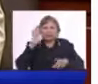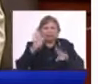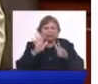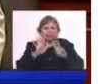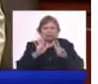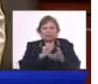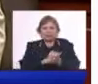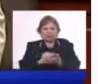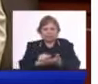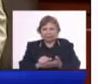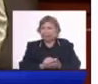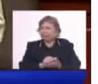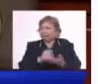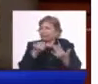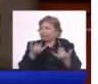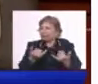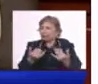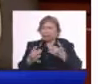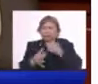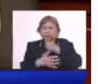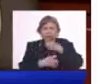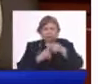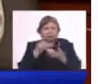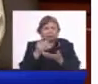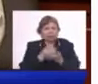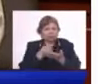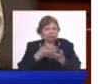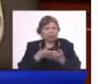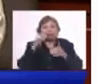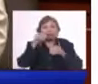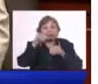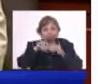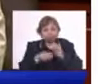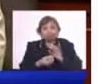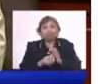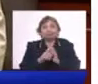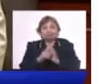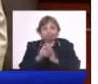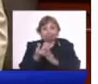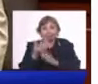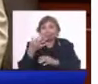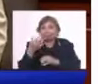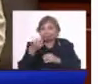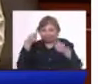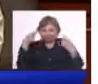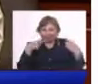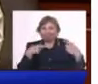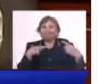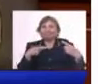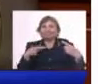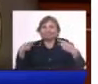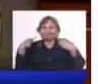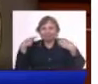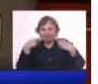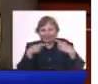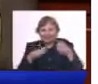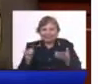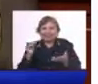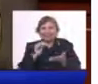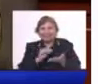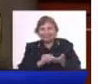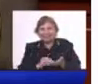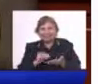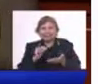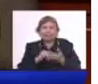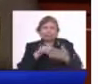meses. Lo que hoy día cosechamos es lo que hemos sembrado. La confrontación ha ido alimentando